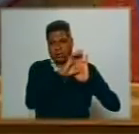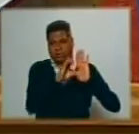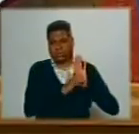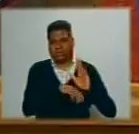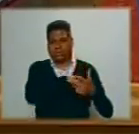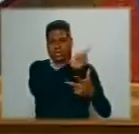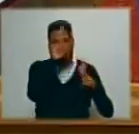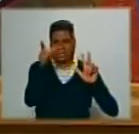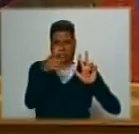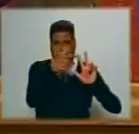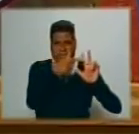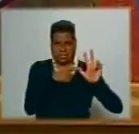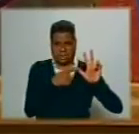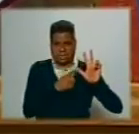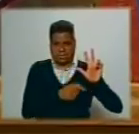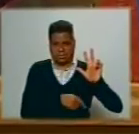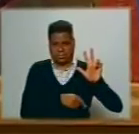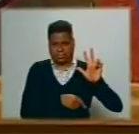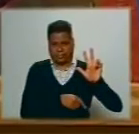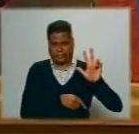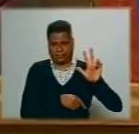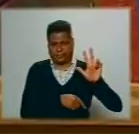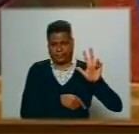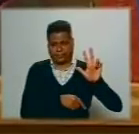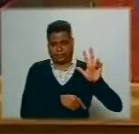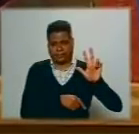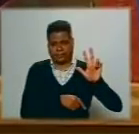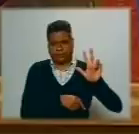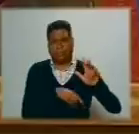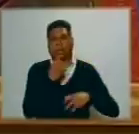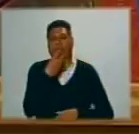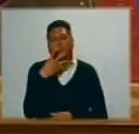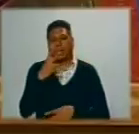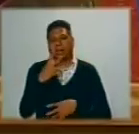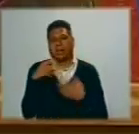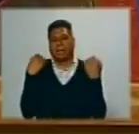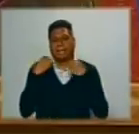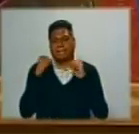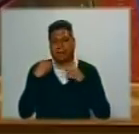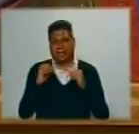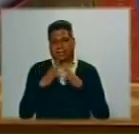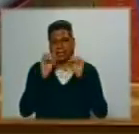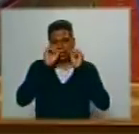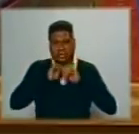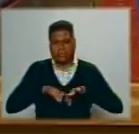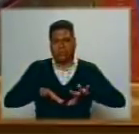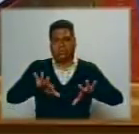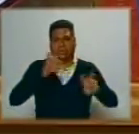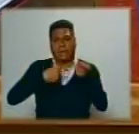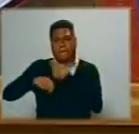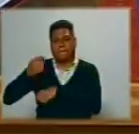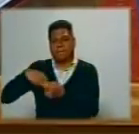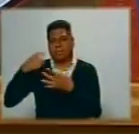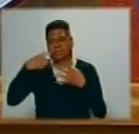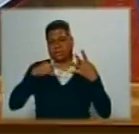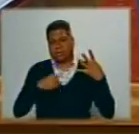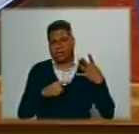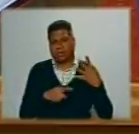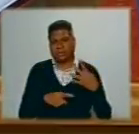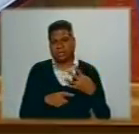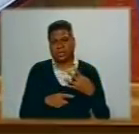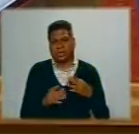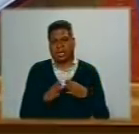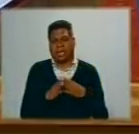3. Promover las buenas prácticas de producción, distribución y comercialización para garantizar